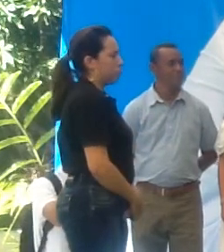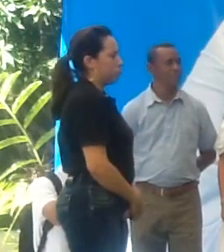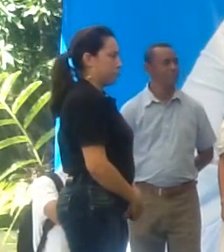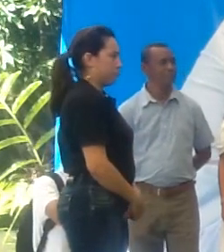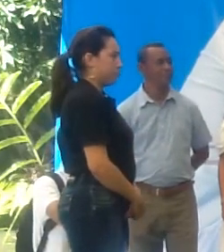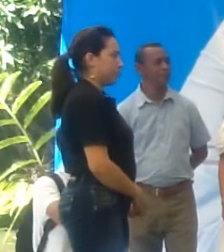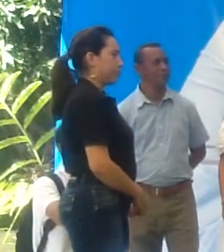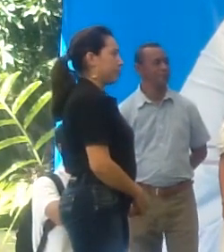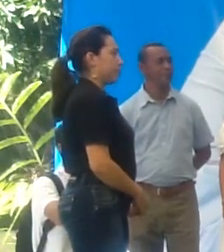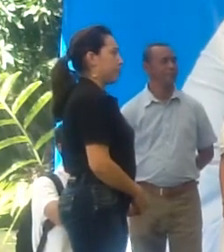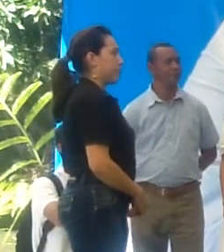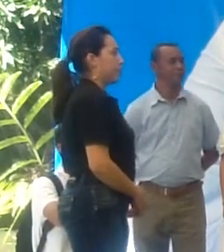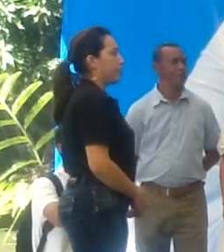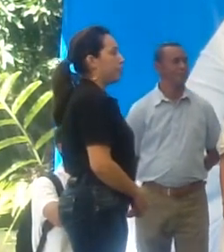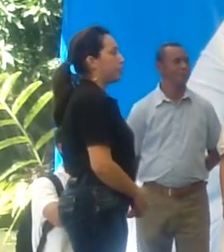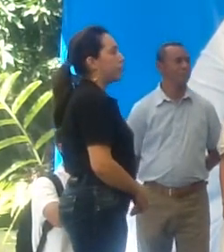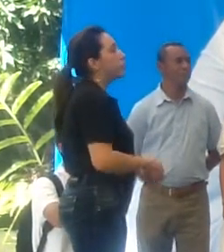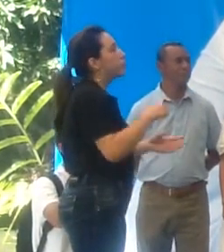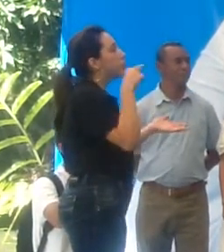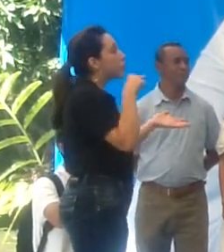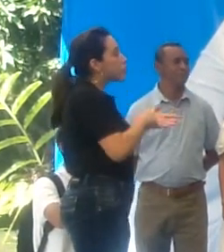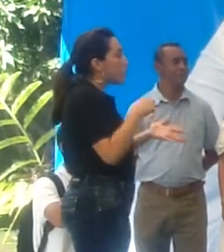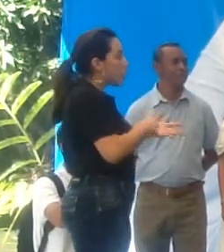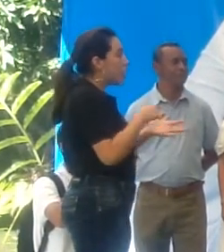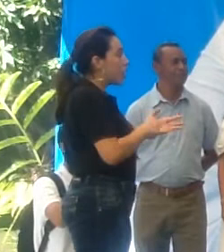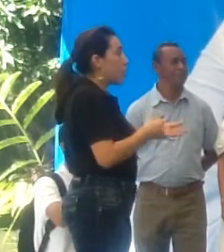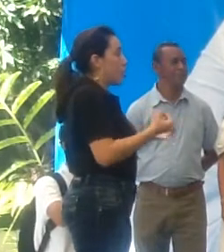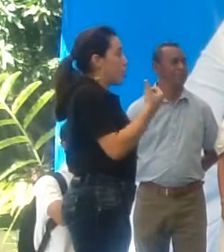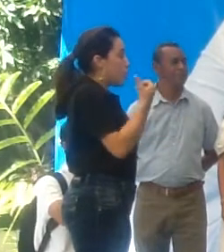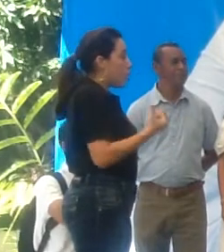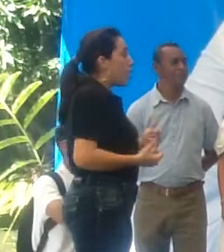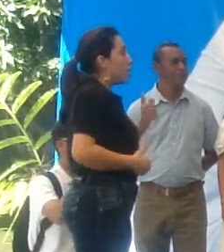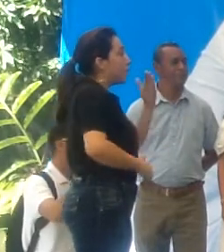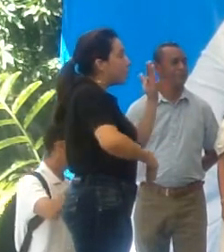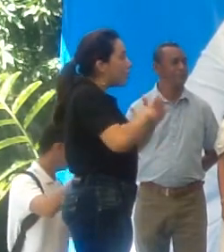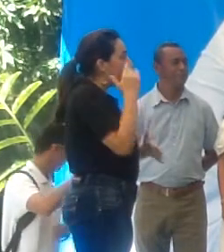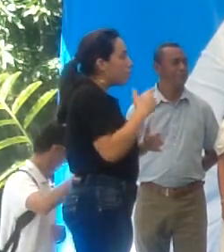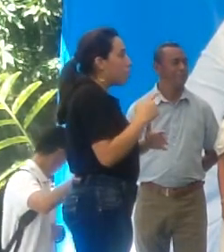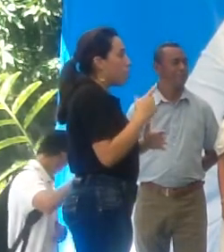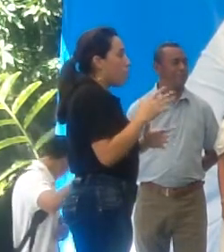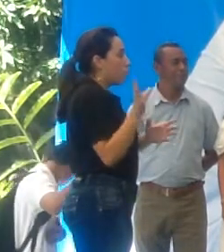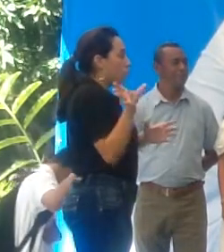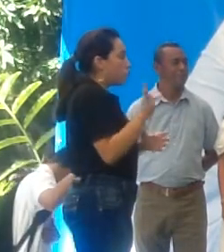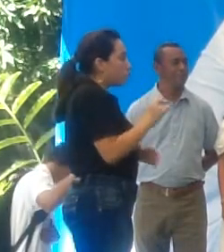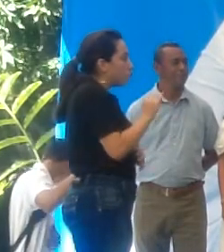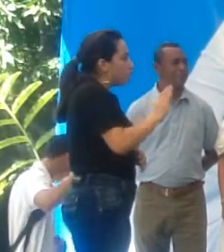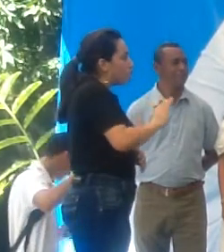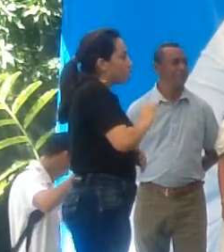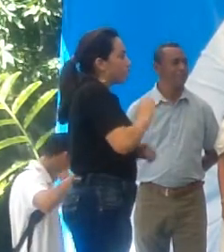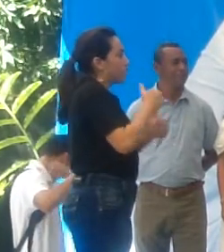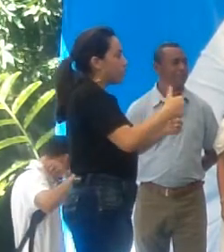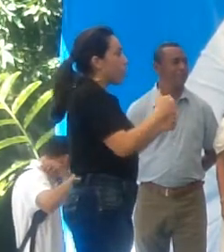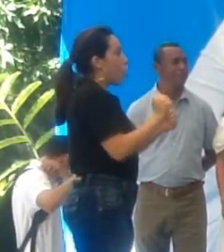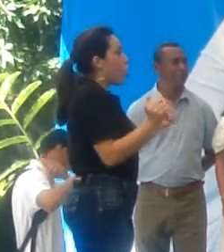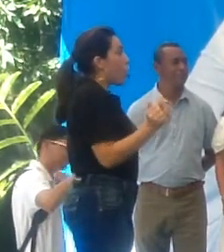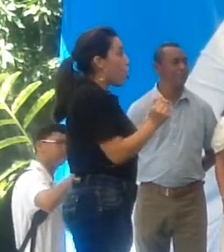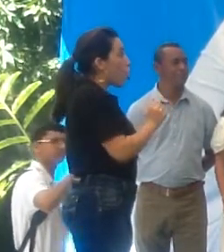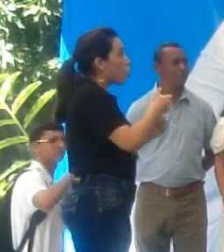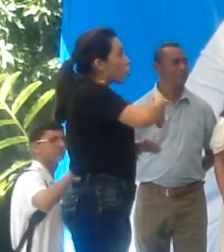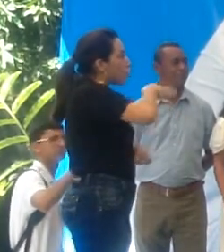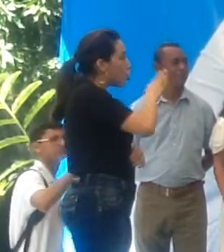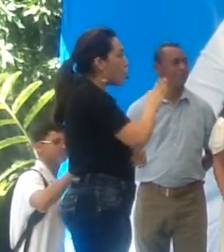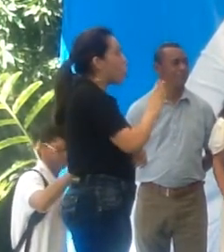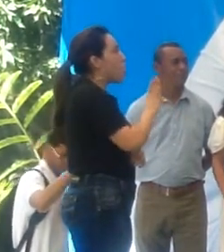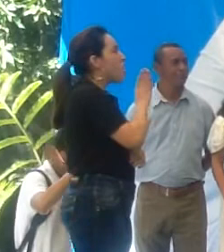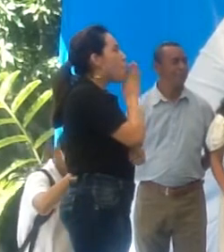Y por eso yo quiero que a partir de hoy nazca una gran coalición con Dios y con